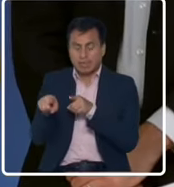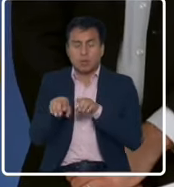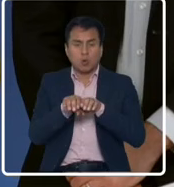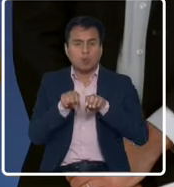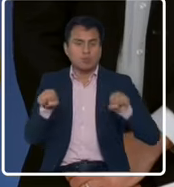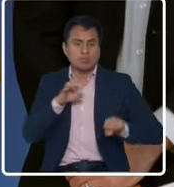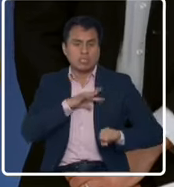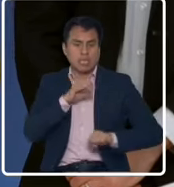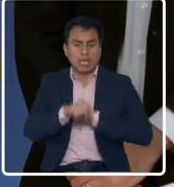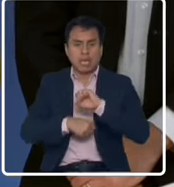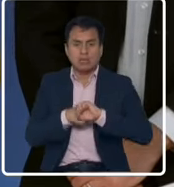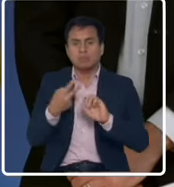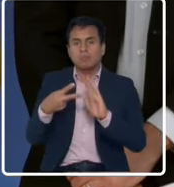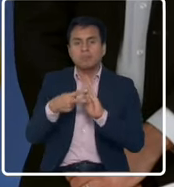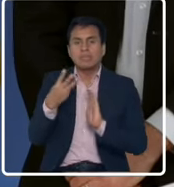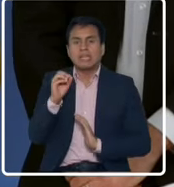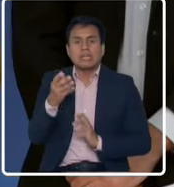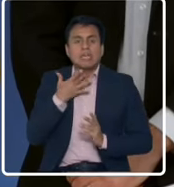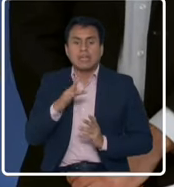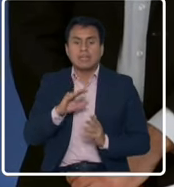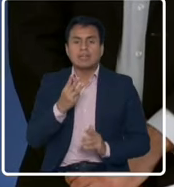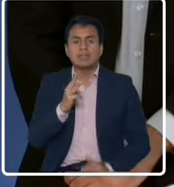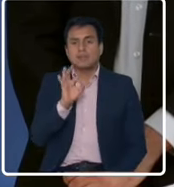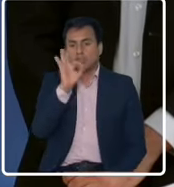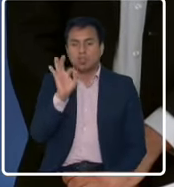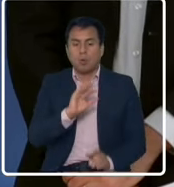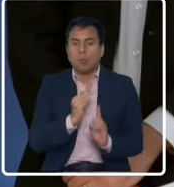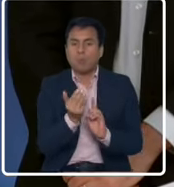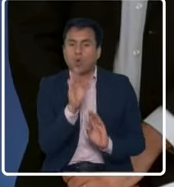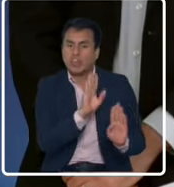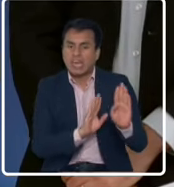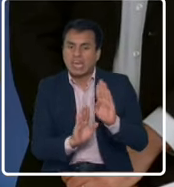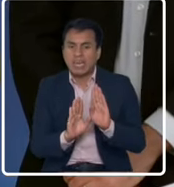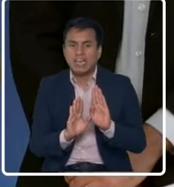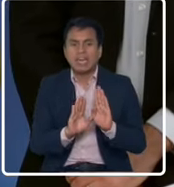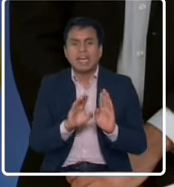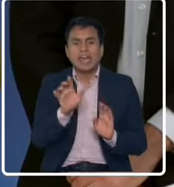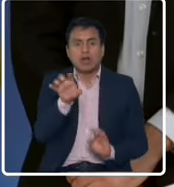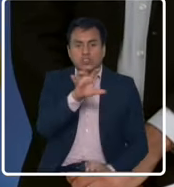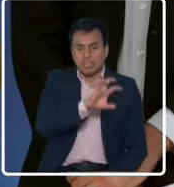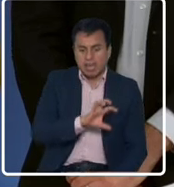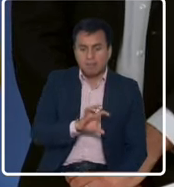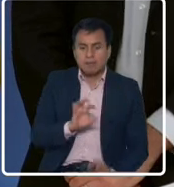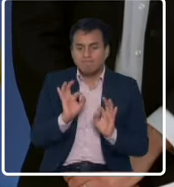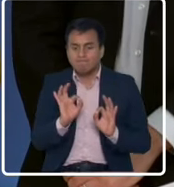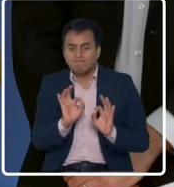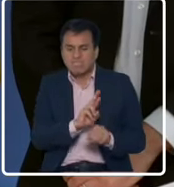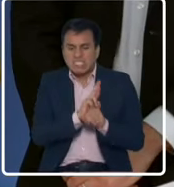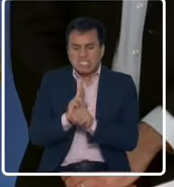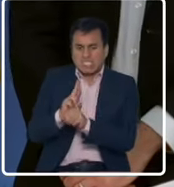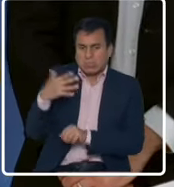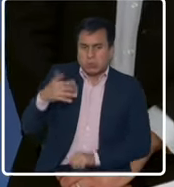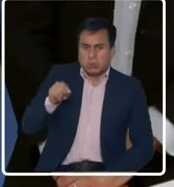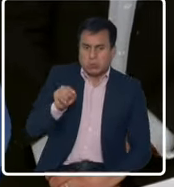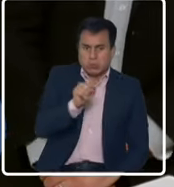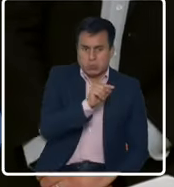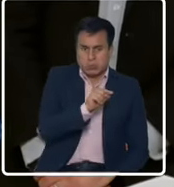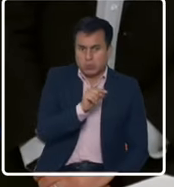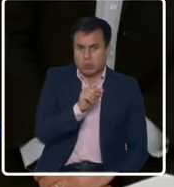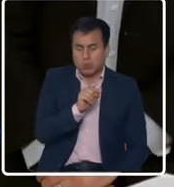el compromiso al año 2030 de proteger un 30% de ecosistemas representativos eh